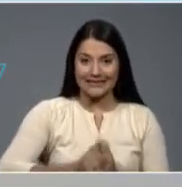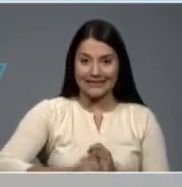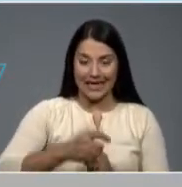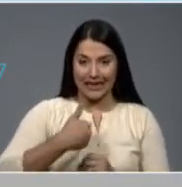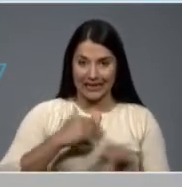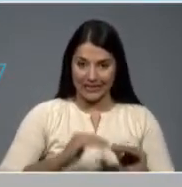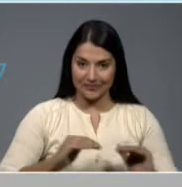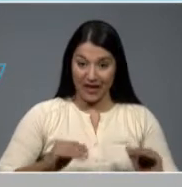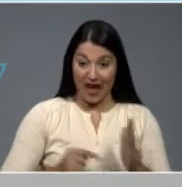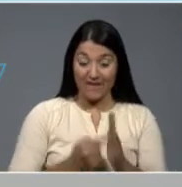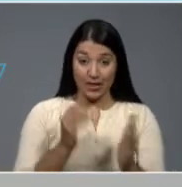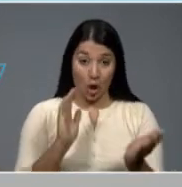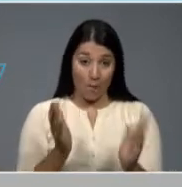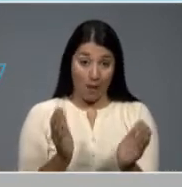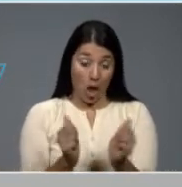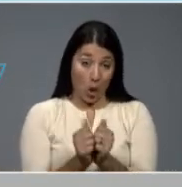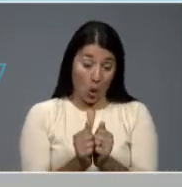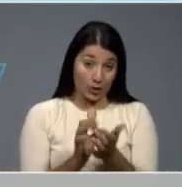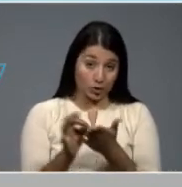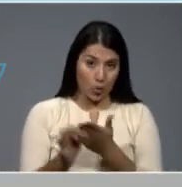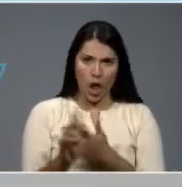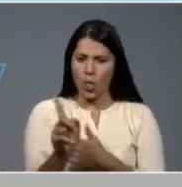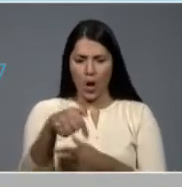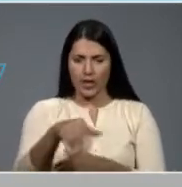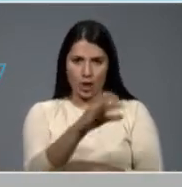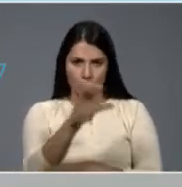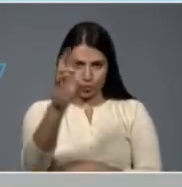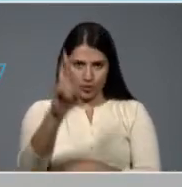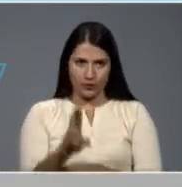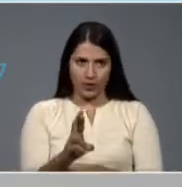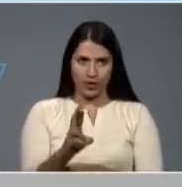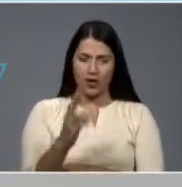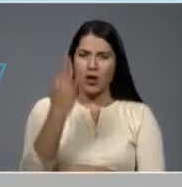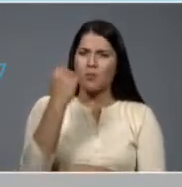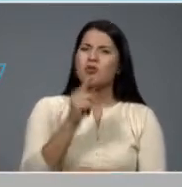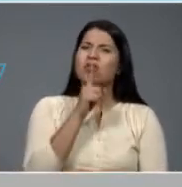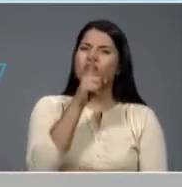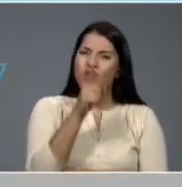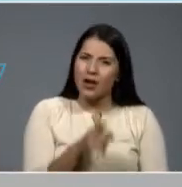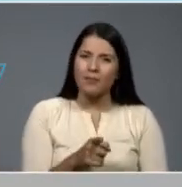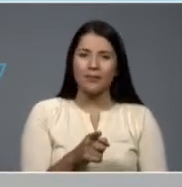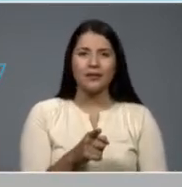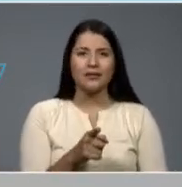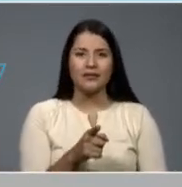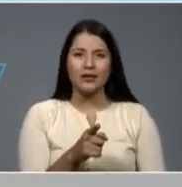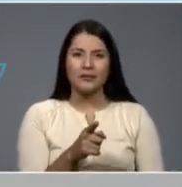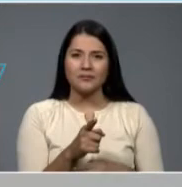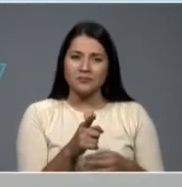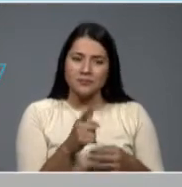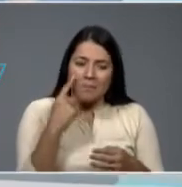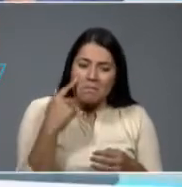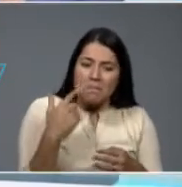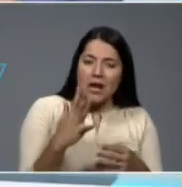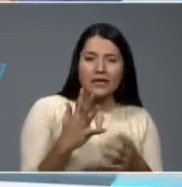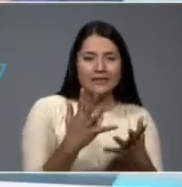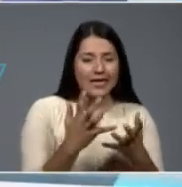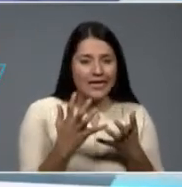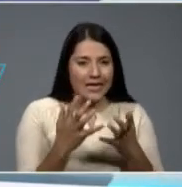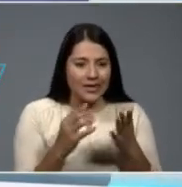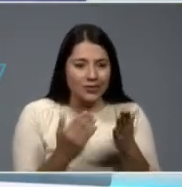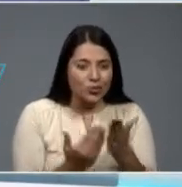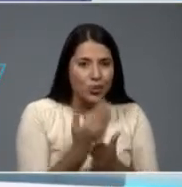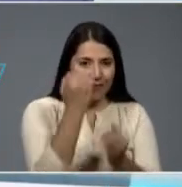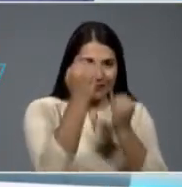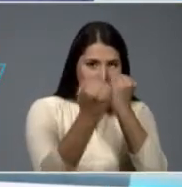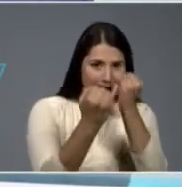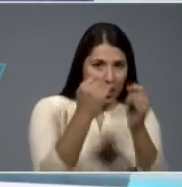comparo con algunas escuelas que hemos visitado, no aquí en Costa Rica, porque ciertamente noto cierto despertar en torno a la innovación educativa, pero hay puertas de los colegios que son